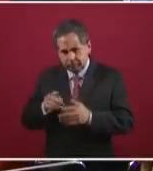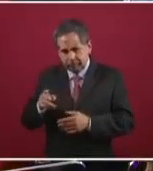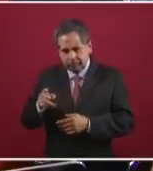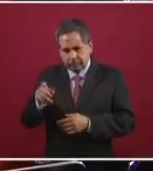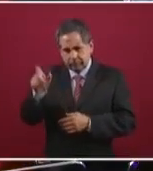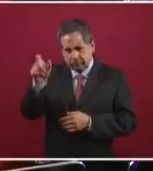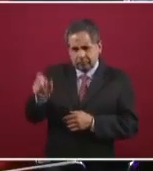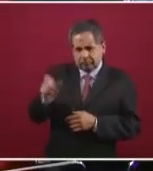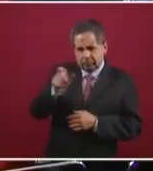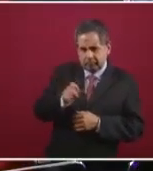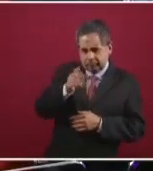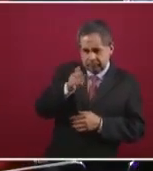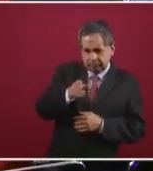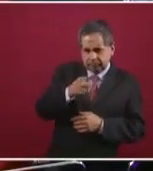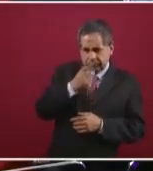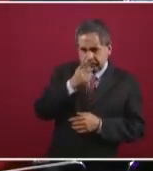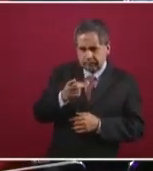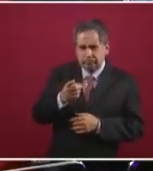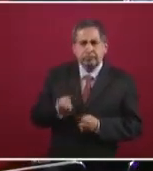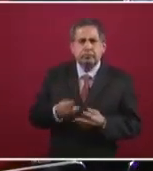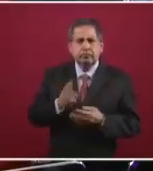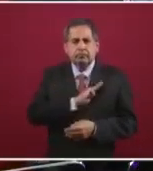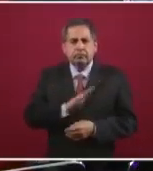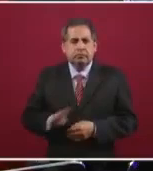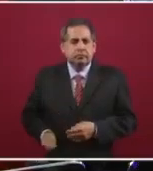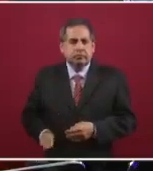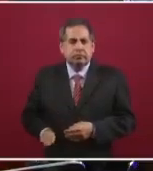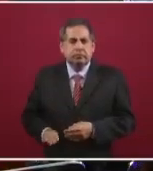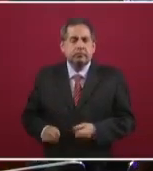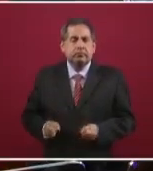las columnas de en medio, tiene municipal y tiene